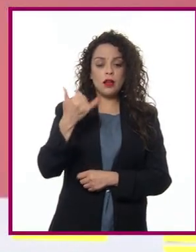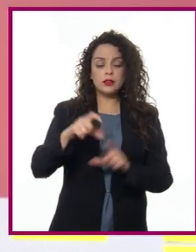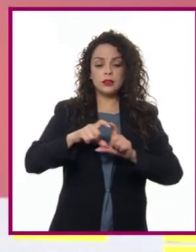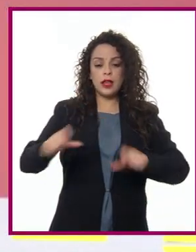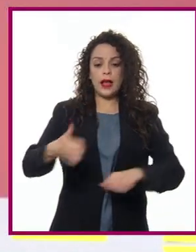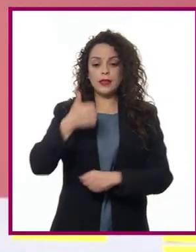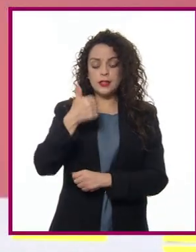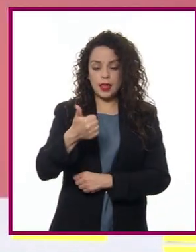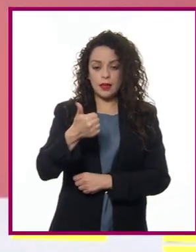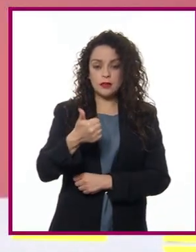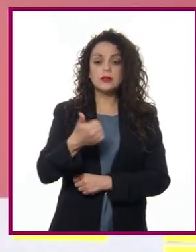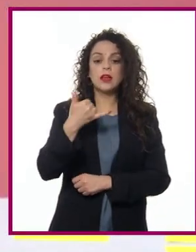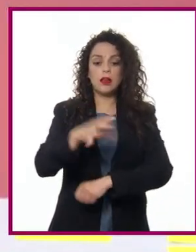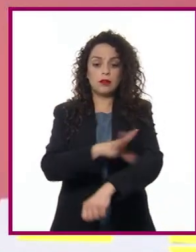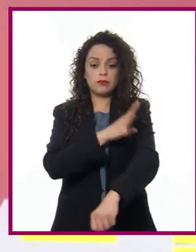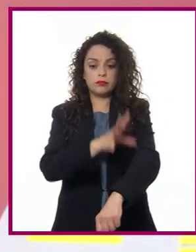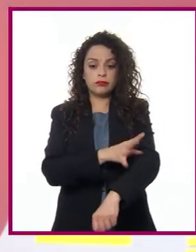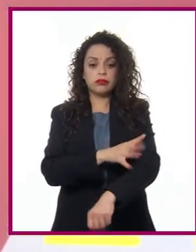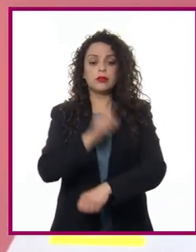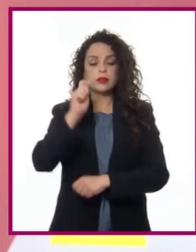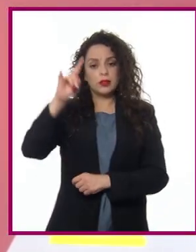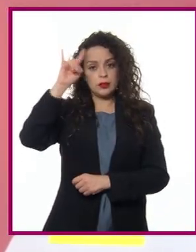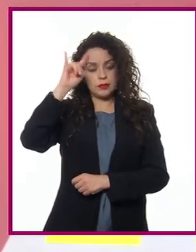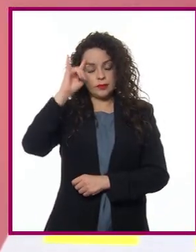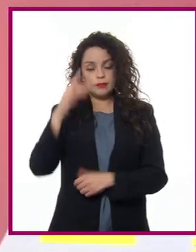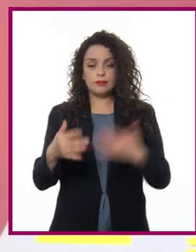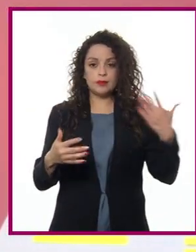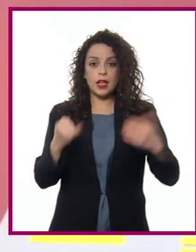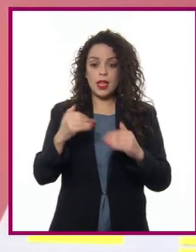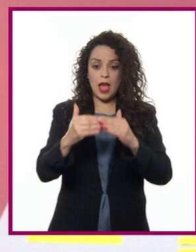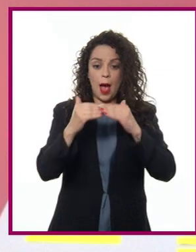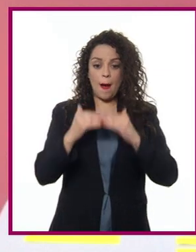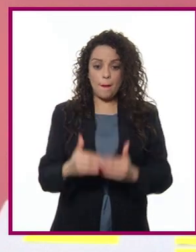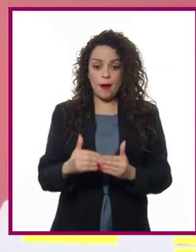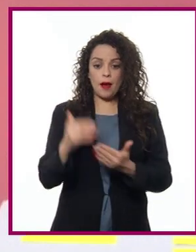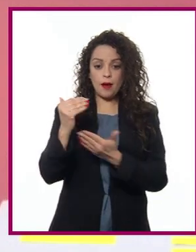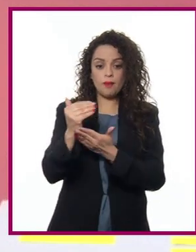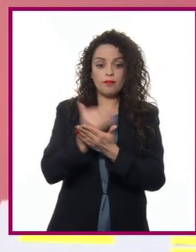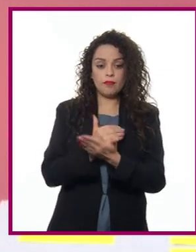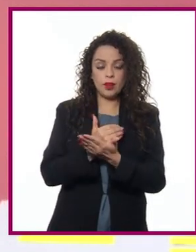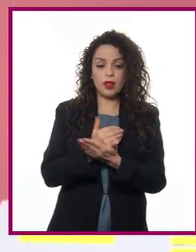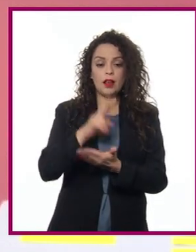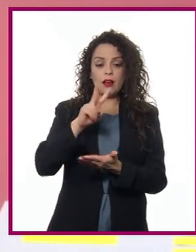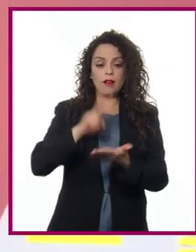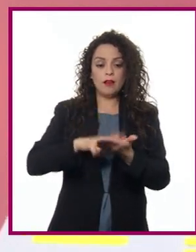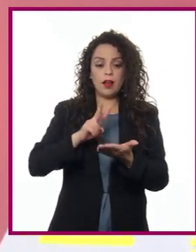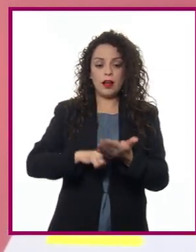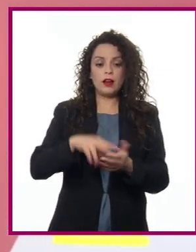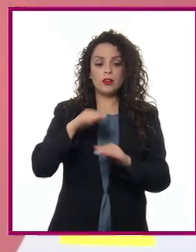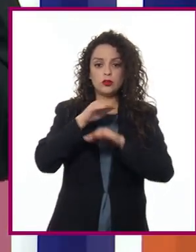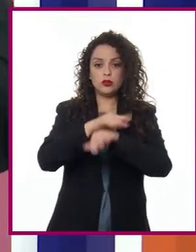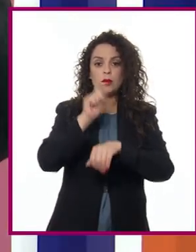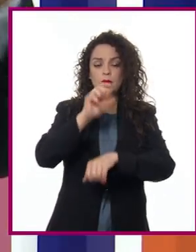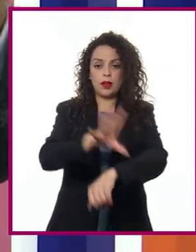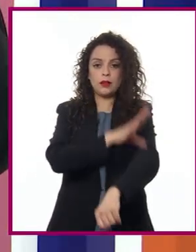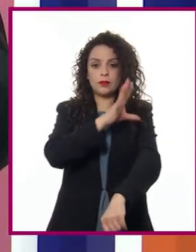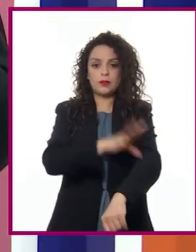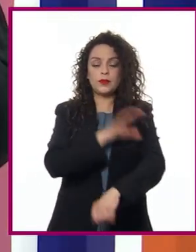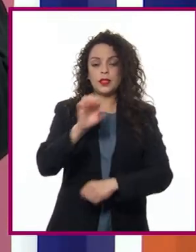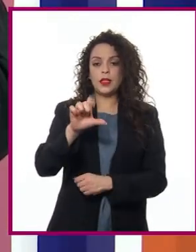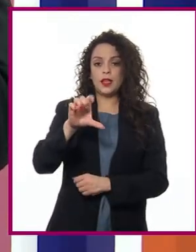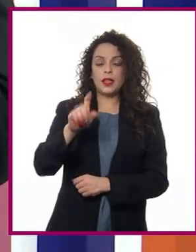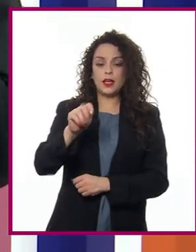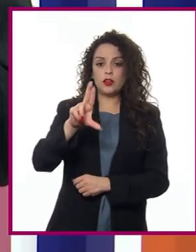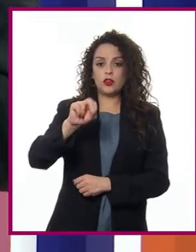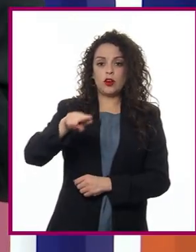de electronegatividad a la izquierda y abajo, disminuyendo su valor de la electronegatividad. Excelente,